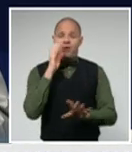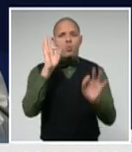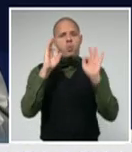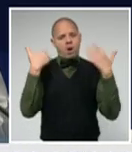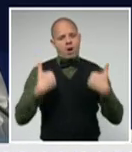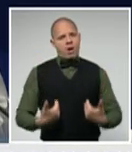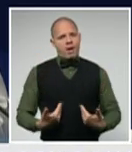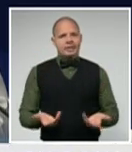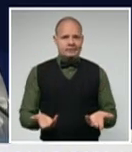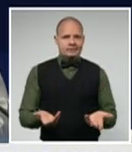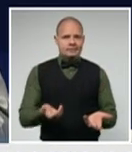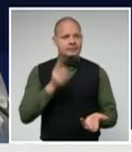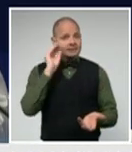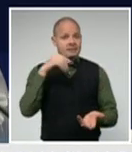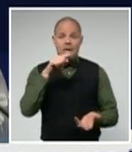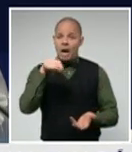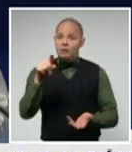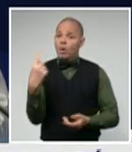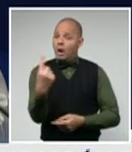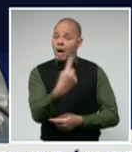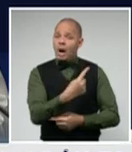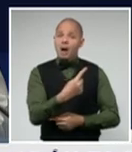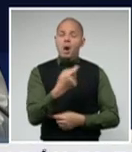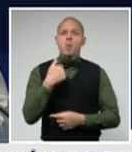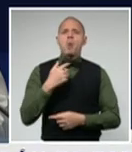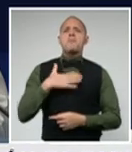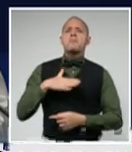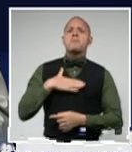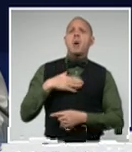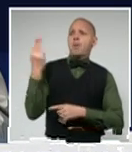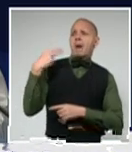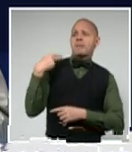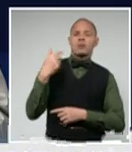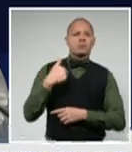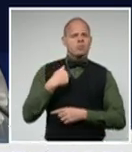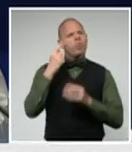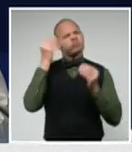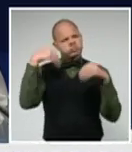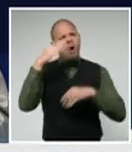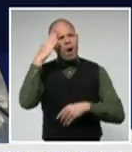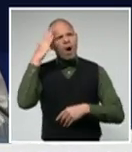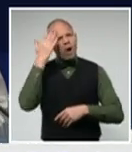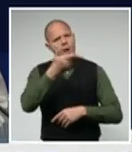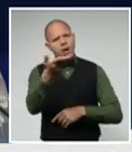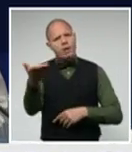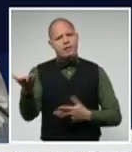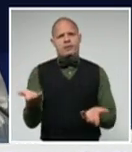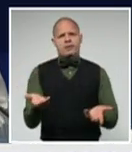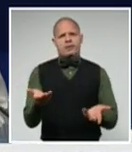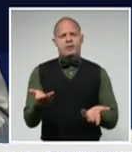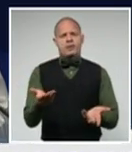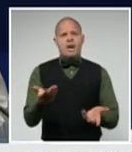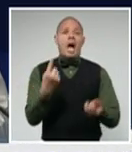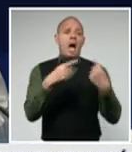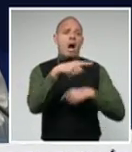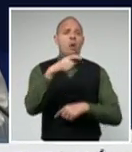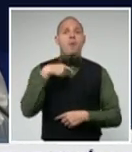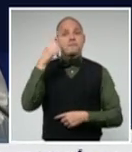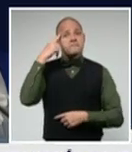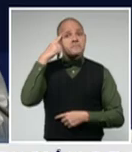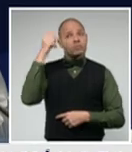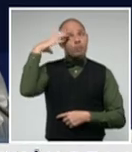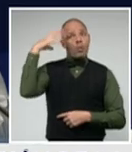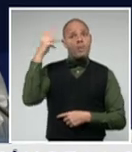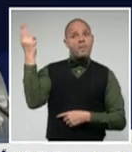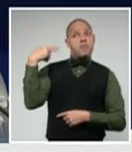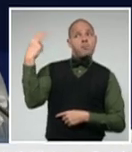nuestra autorresponsabilidad. No podemos seguir dejándole esto a las autoridades, al Estado, al partido,